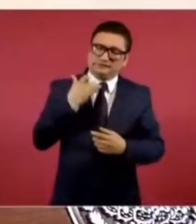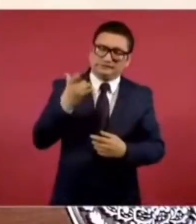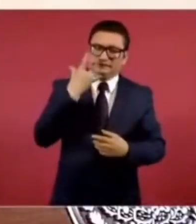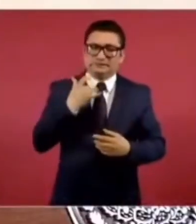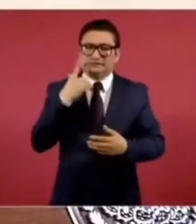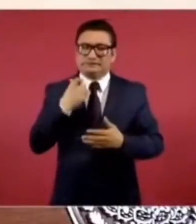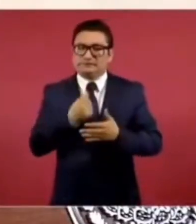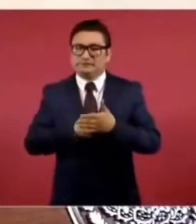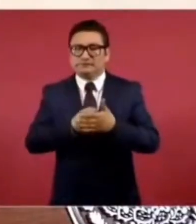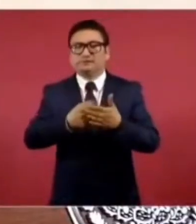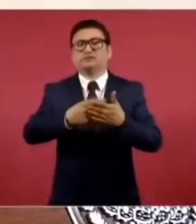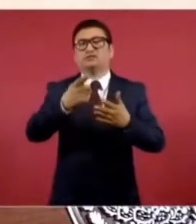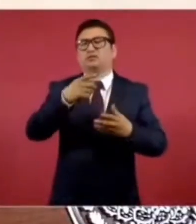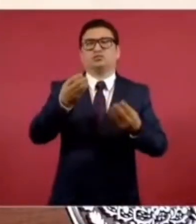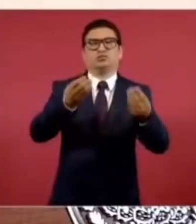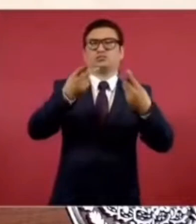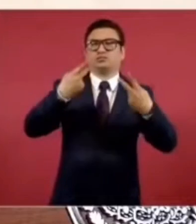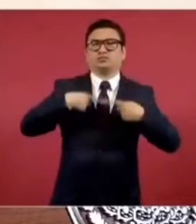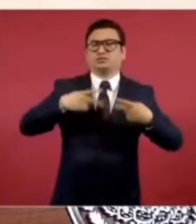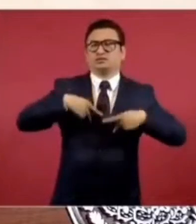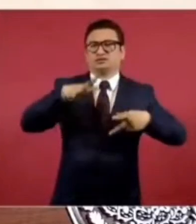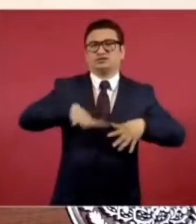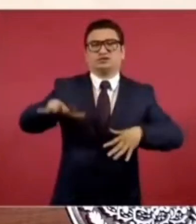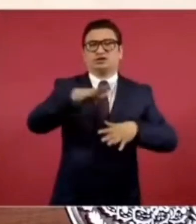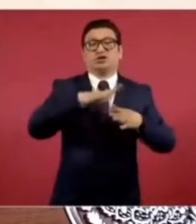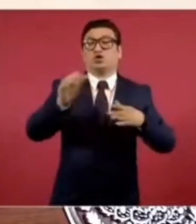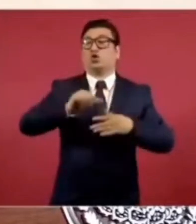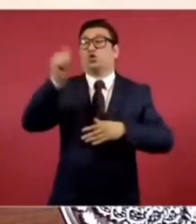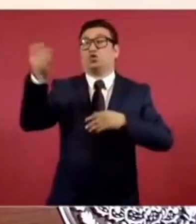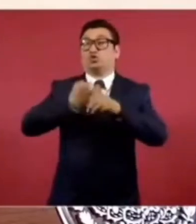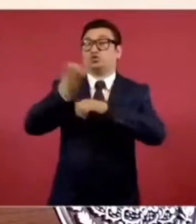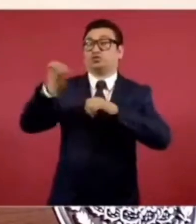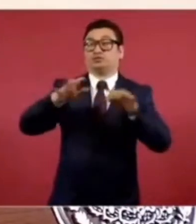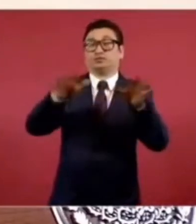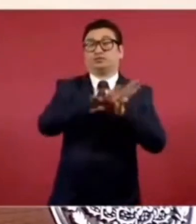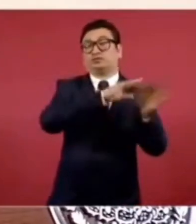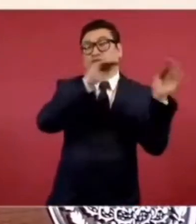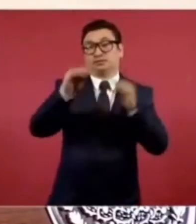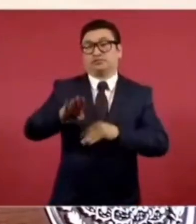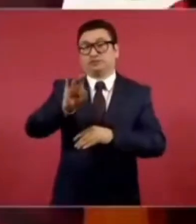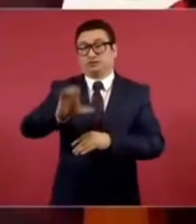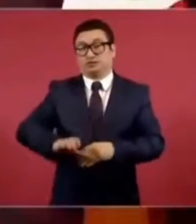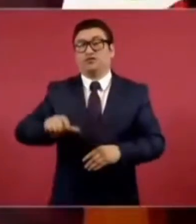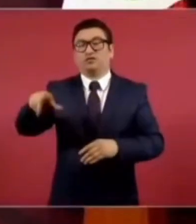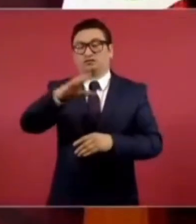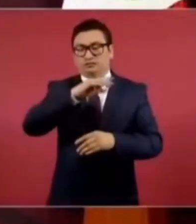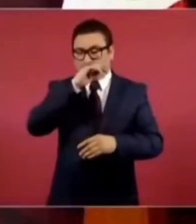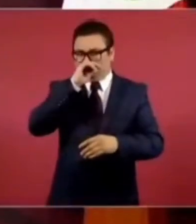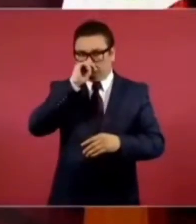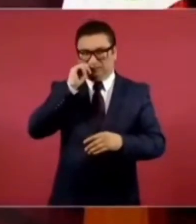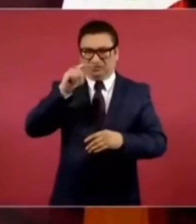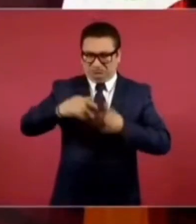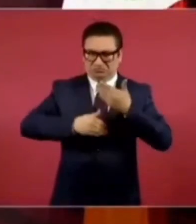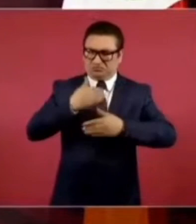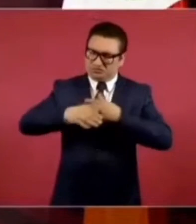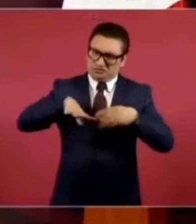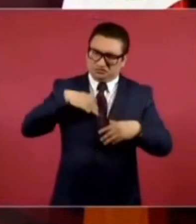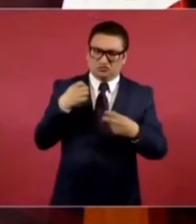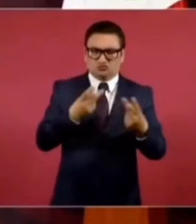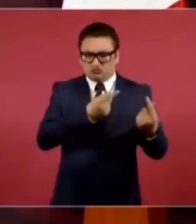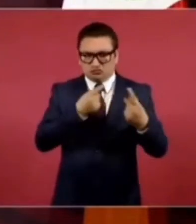luchón mucha gente ha llegado de otros estados y han salido